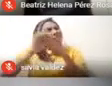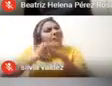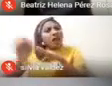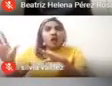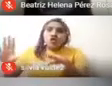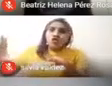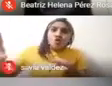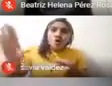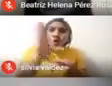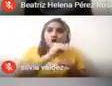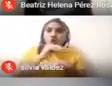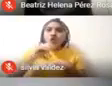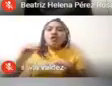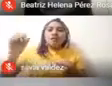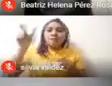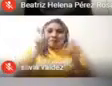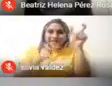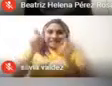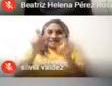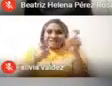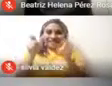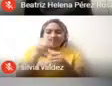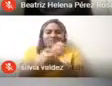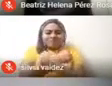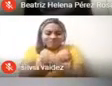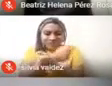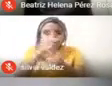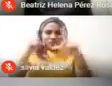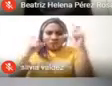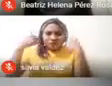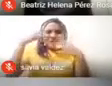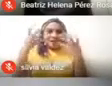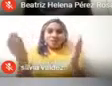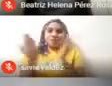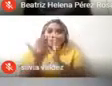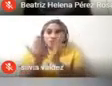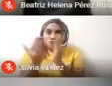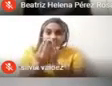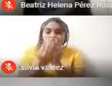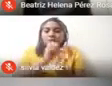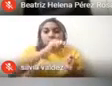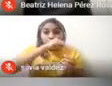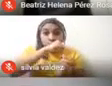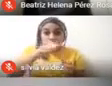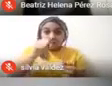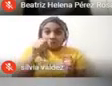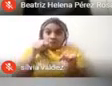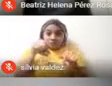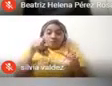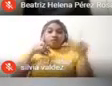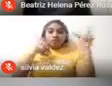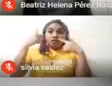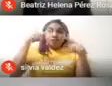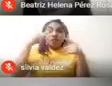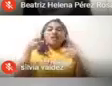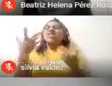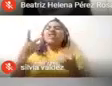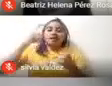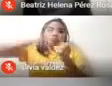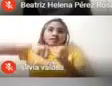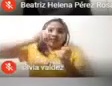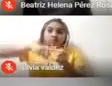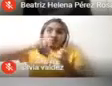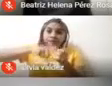invitarlos a todos, a todas las personas que amamos el turismo, que queremos estudiarlo, que nos apasiona el turismo, a que nos